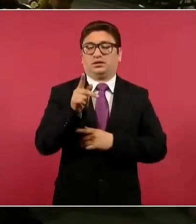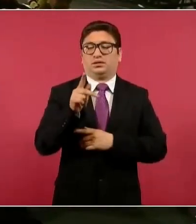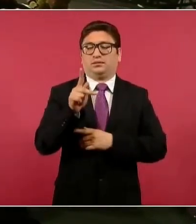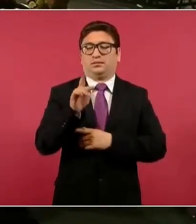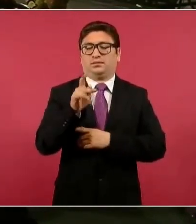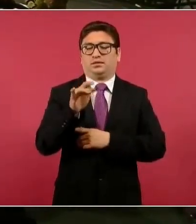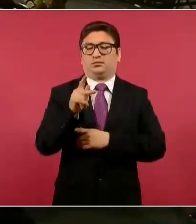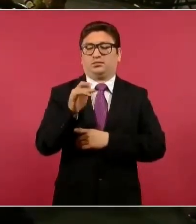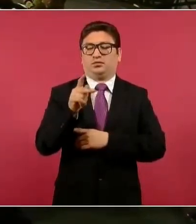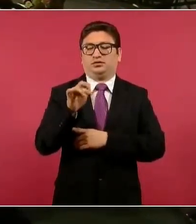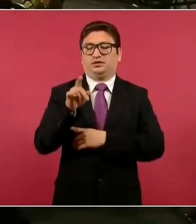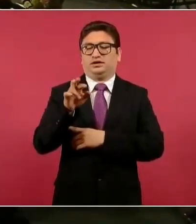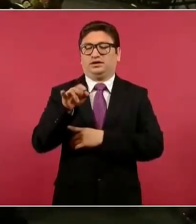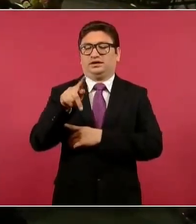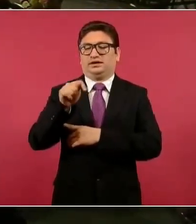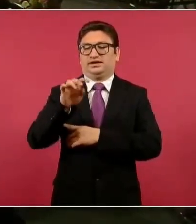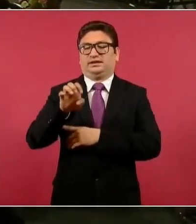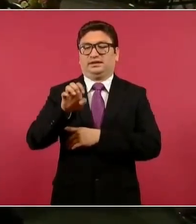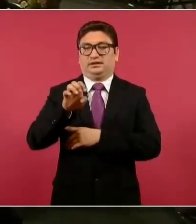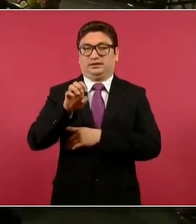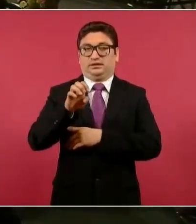preponderante en vez de monopolio.